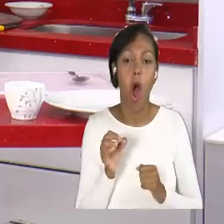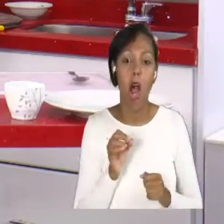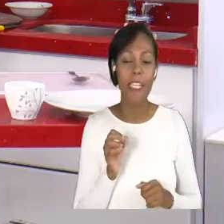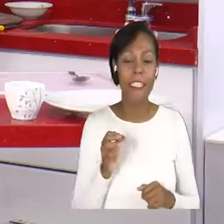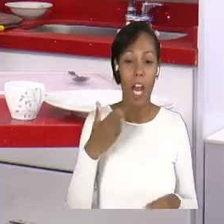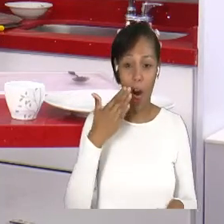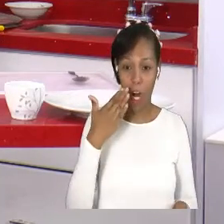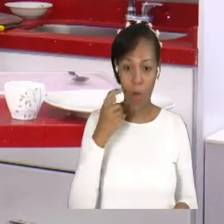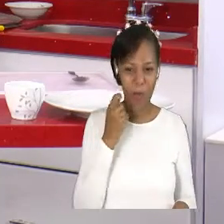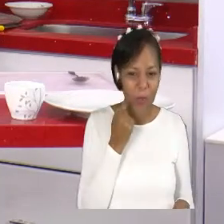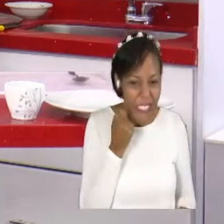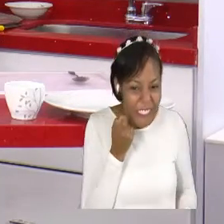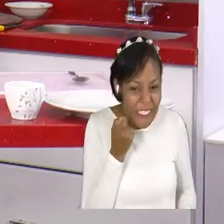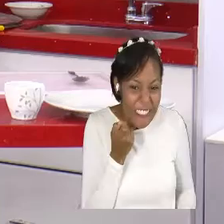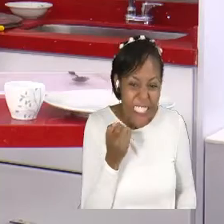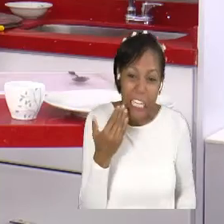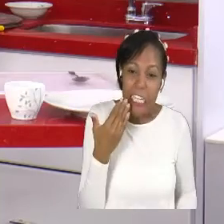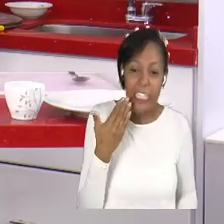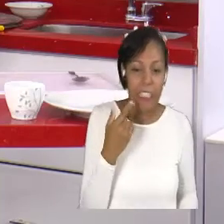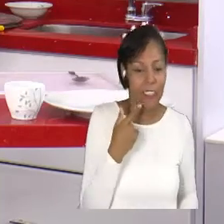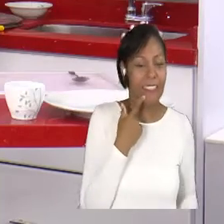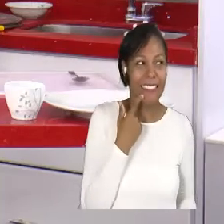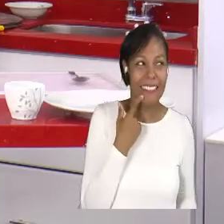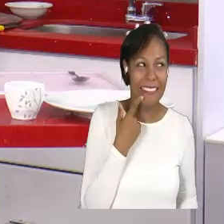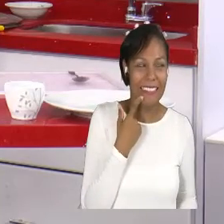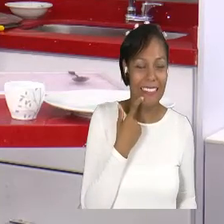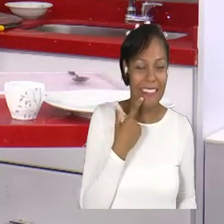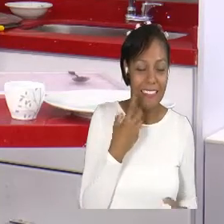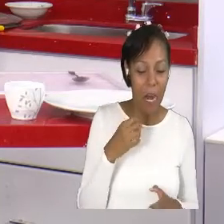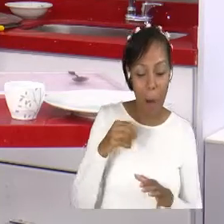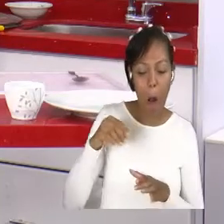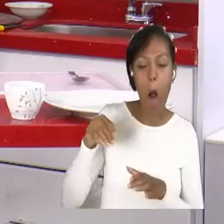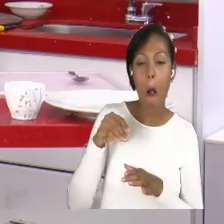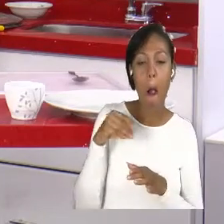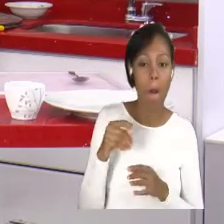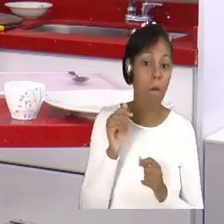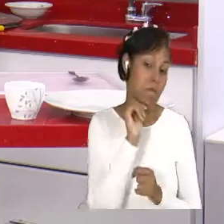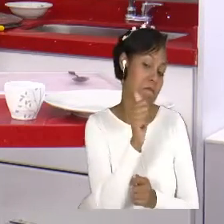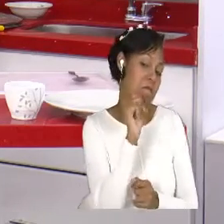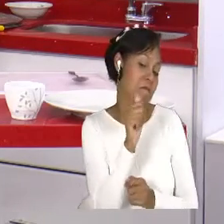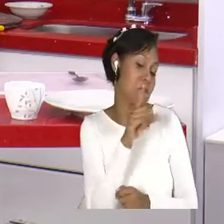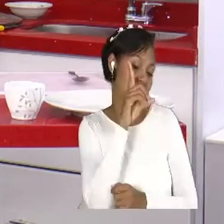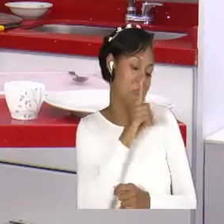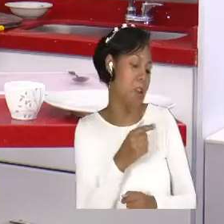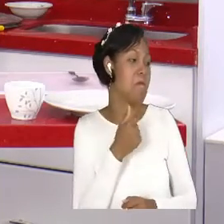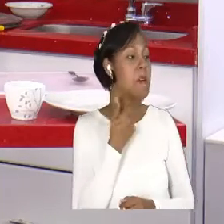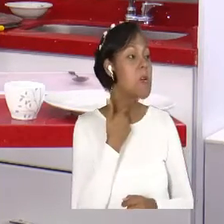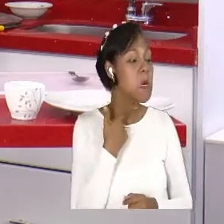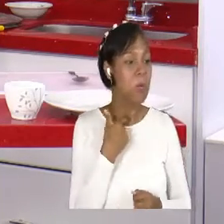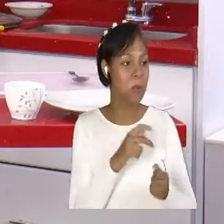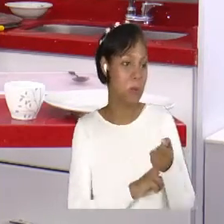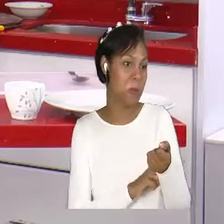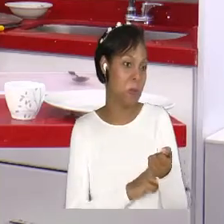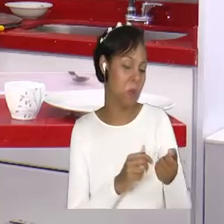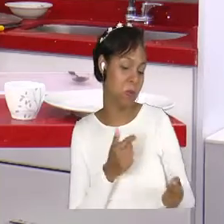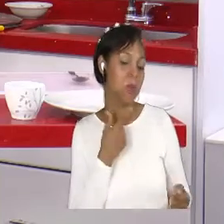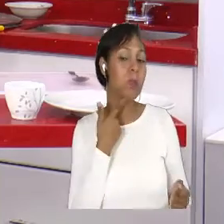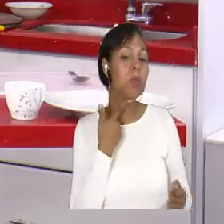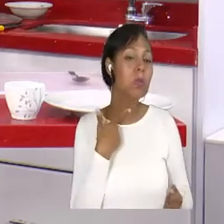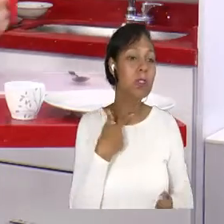lo pueden hacer. Ya todo, las recetas pueden variar según la personalidad, la capacidad y el gusto